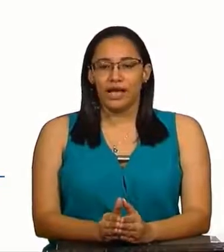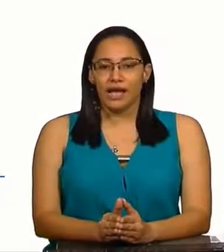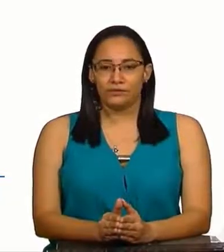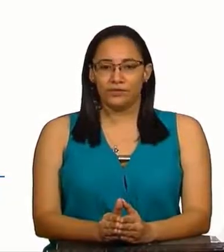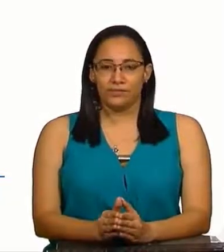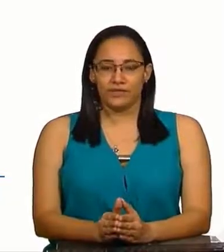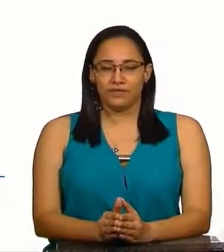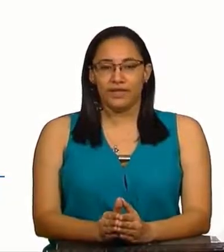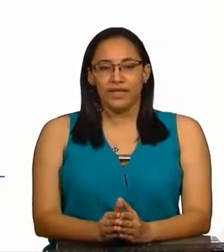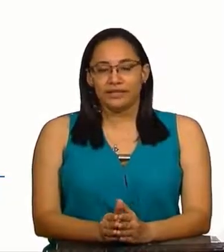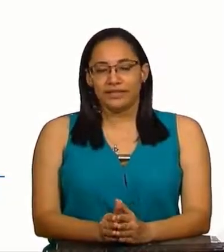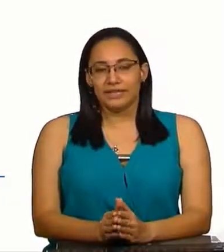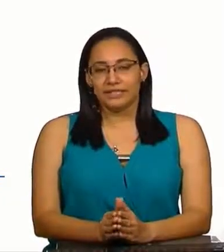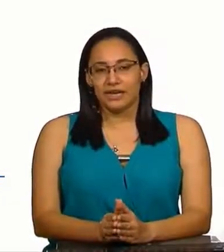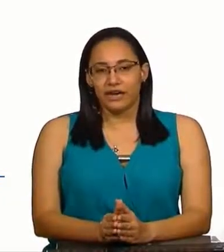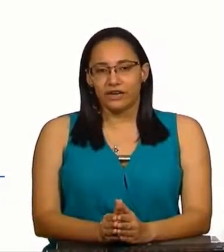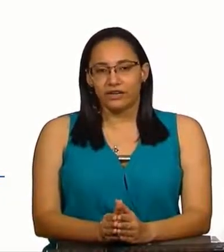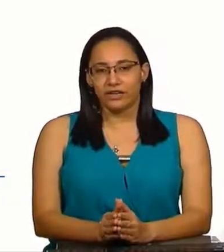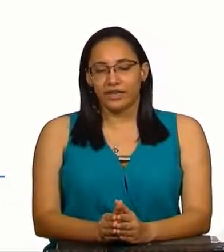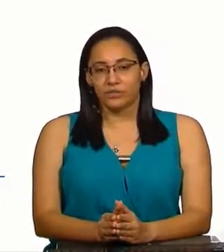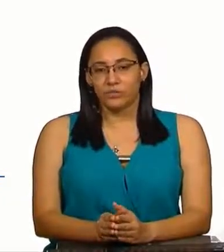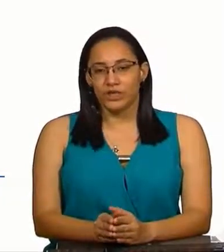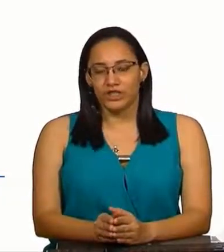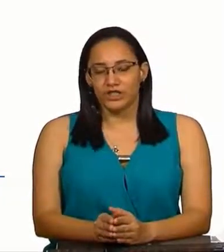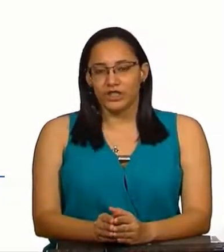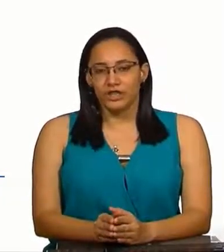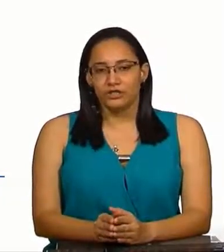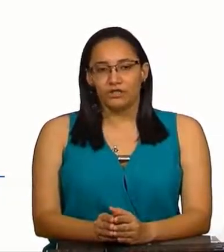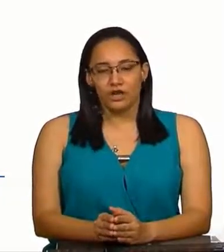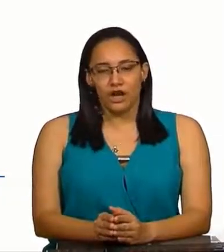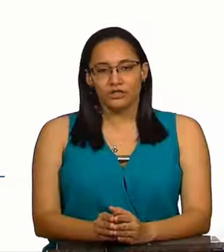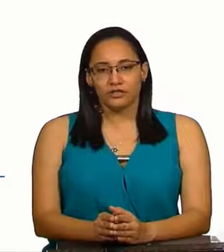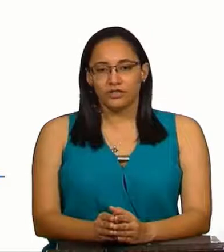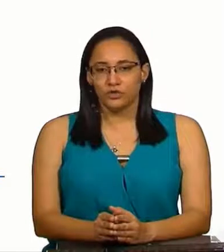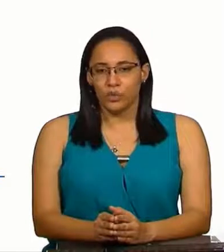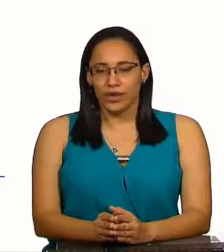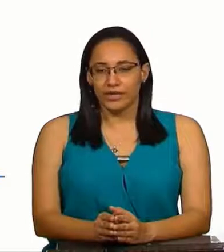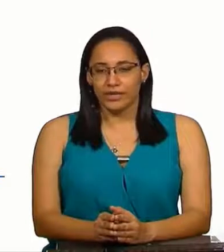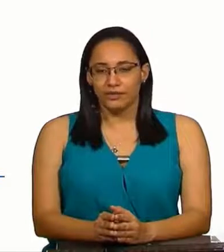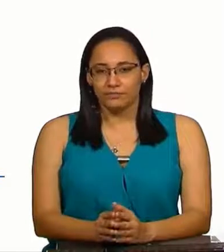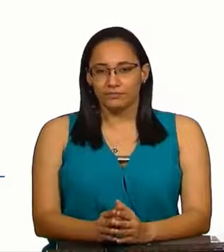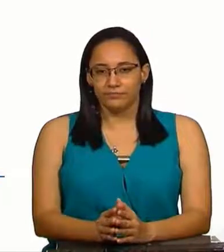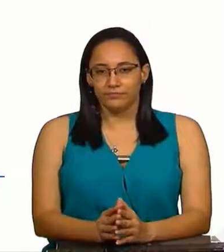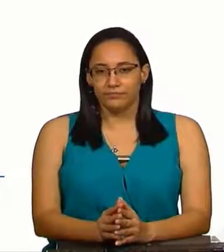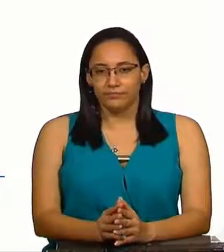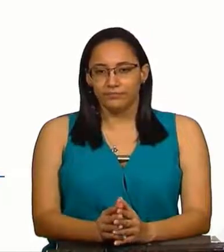forma afirmativa. This car can reach 220